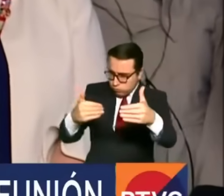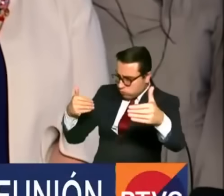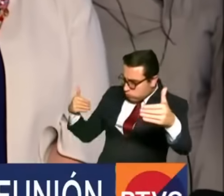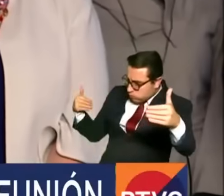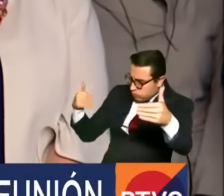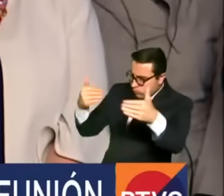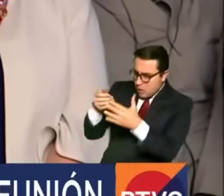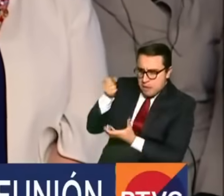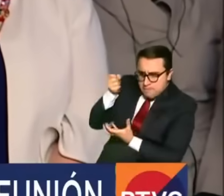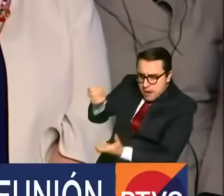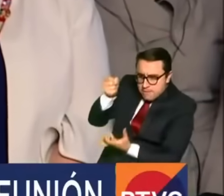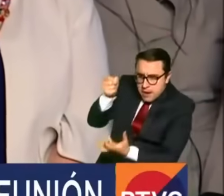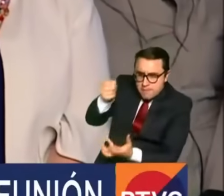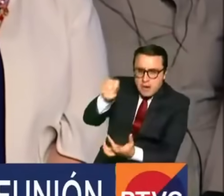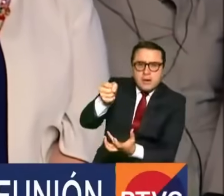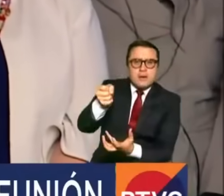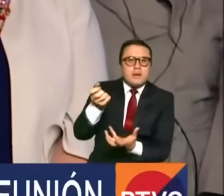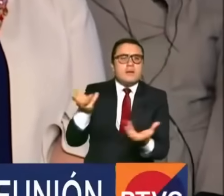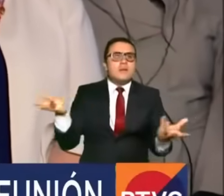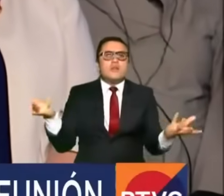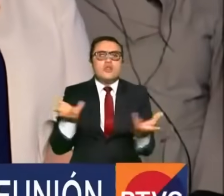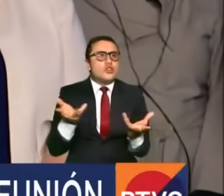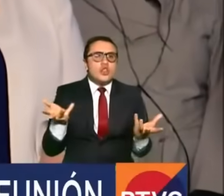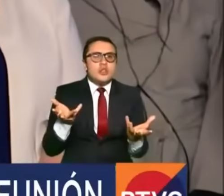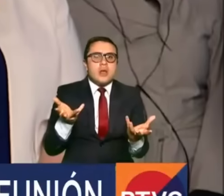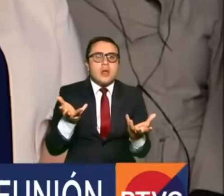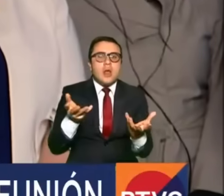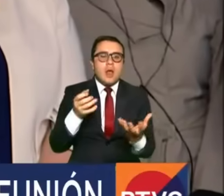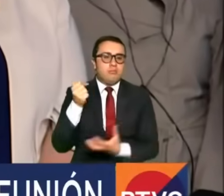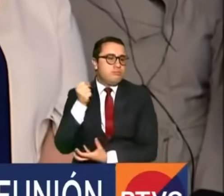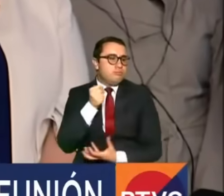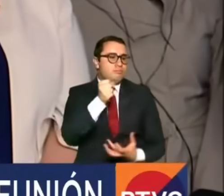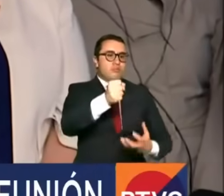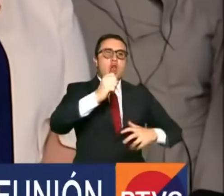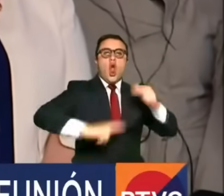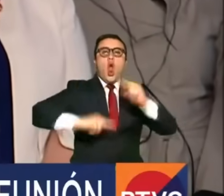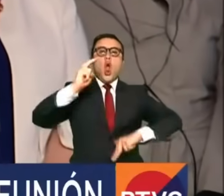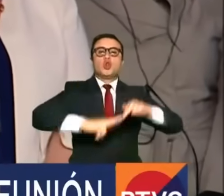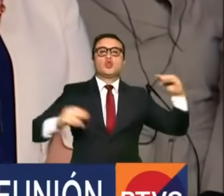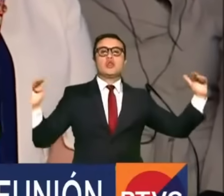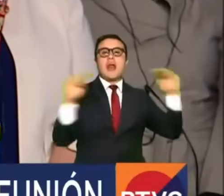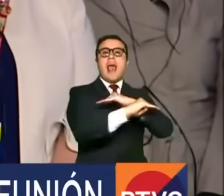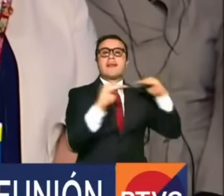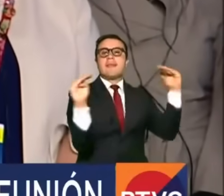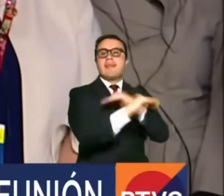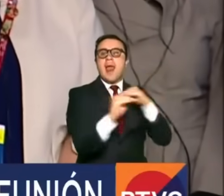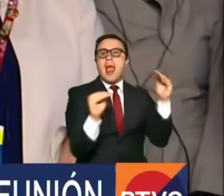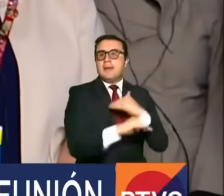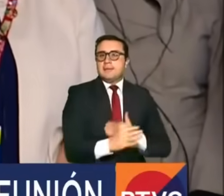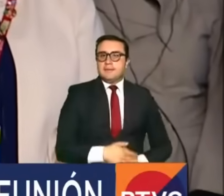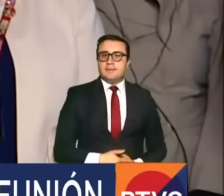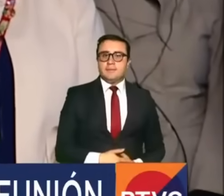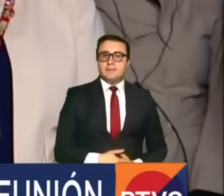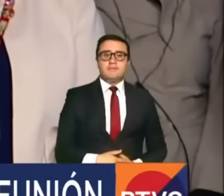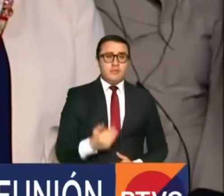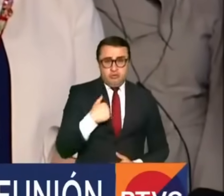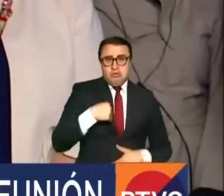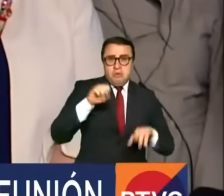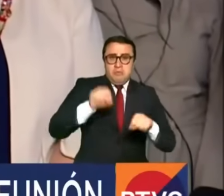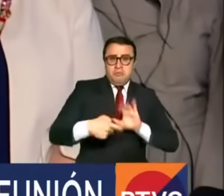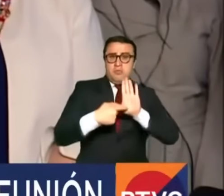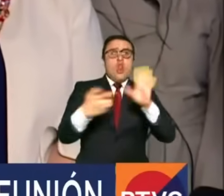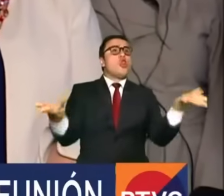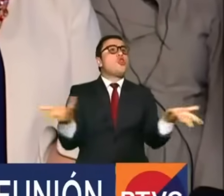en ese periodo, me arroja carreteras. Y fácilmente puedo